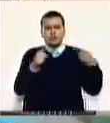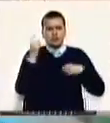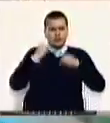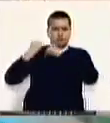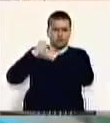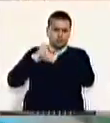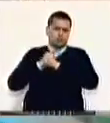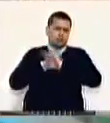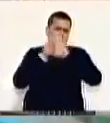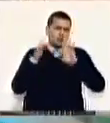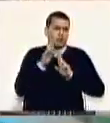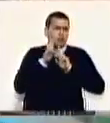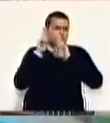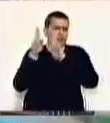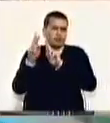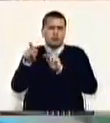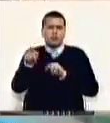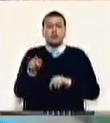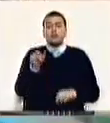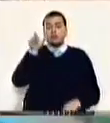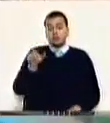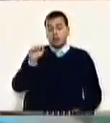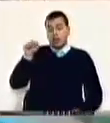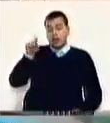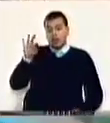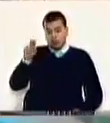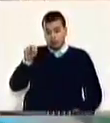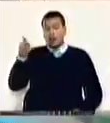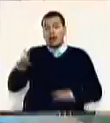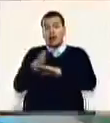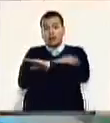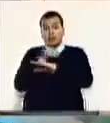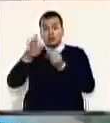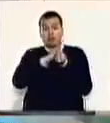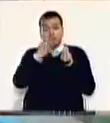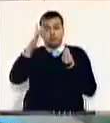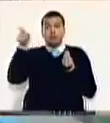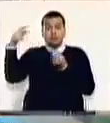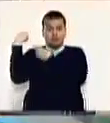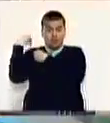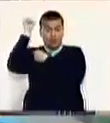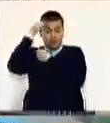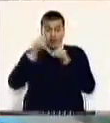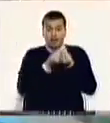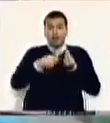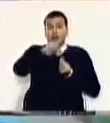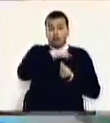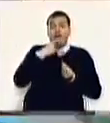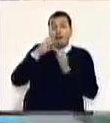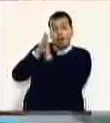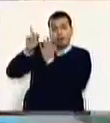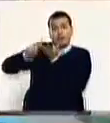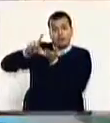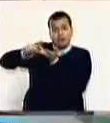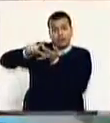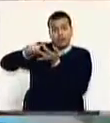pasado, y debe reconocer el doctor Aston, que estuvo a cargo del Polo Democrático Alternativo principalmente, de modo que negar los